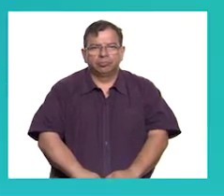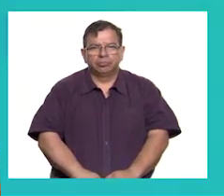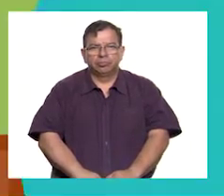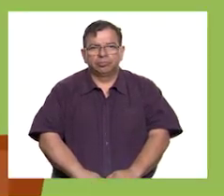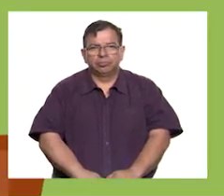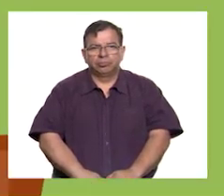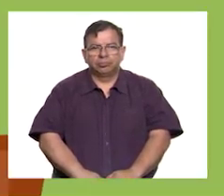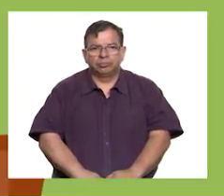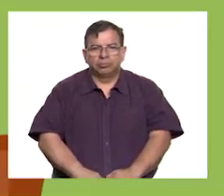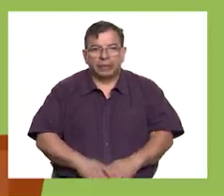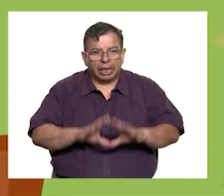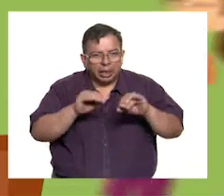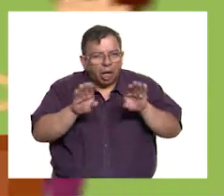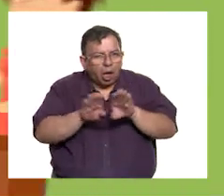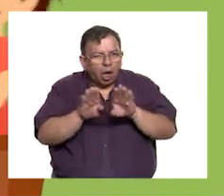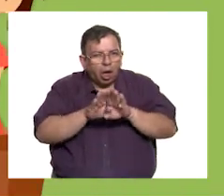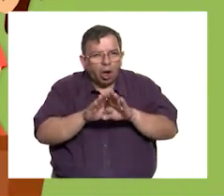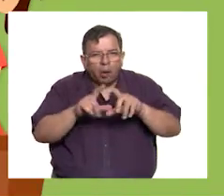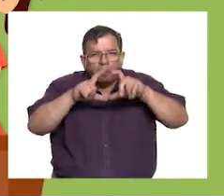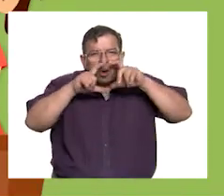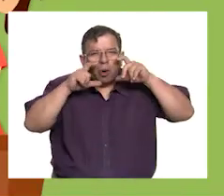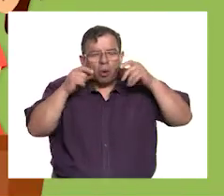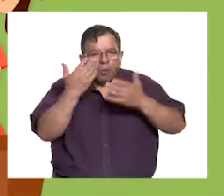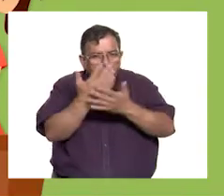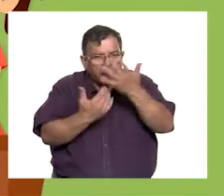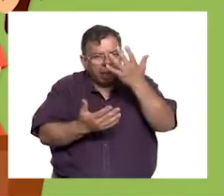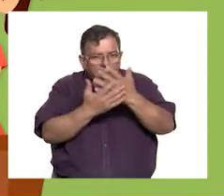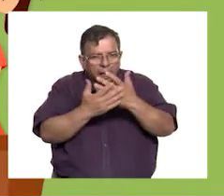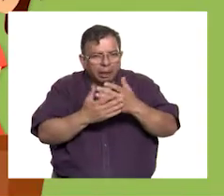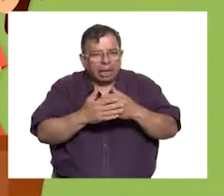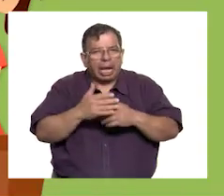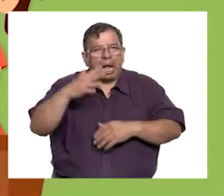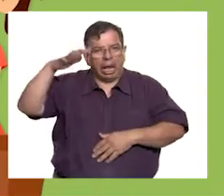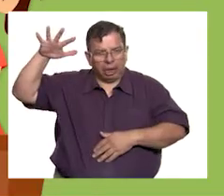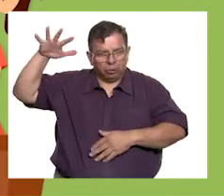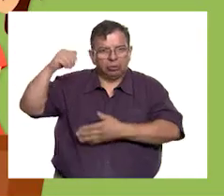Te enseñaremos cómo armar un cubrebocas con ayuda de un adulto.